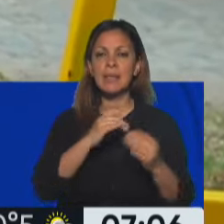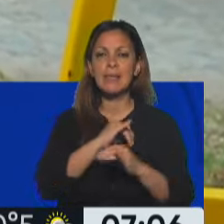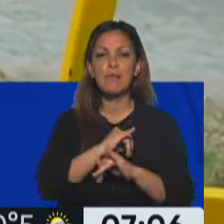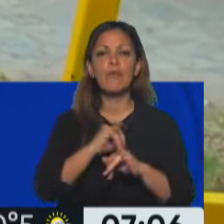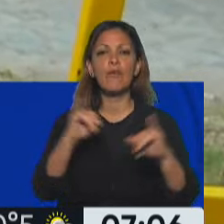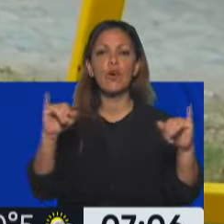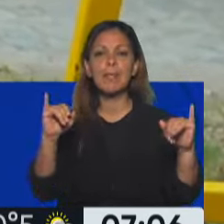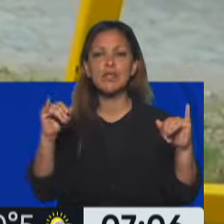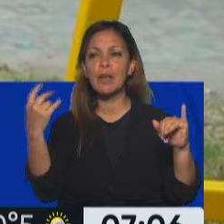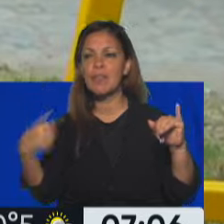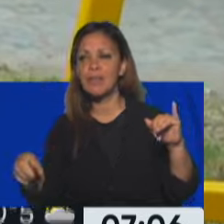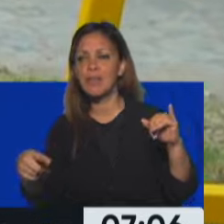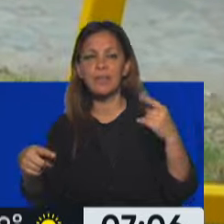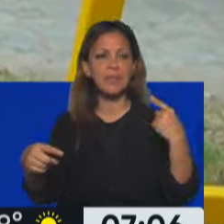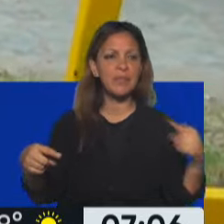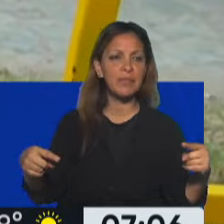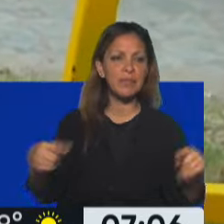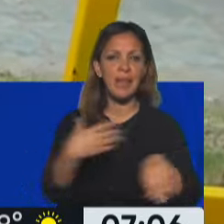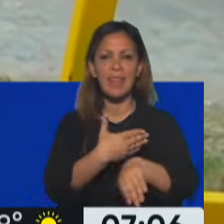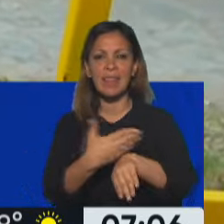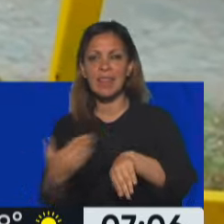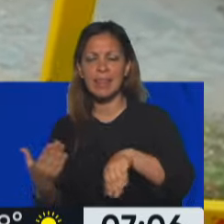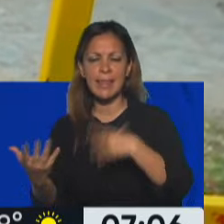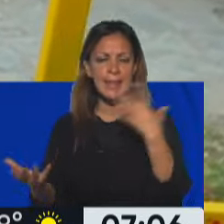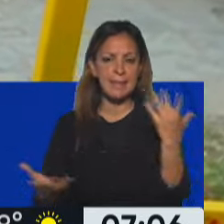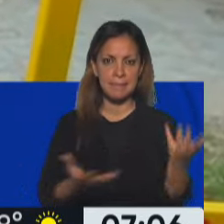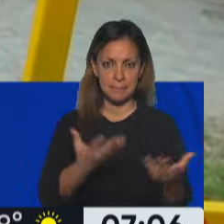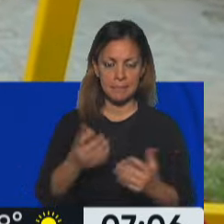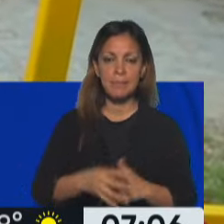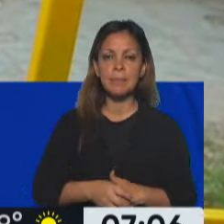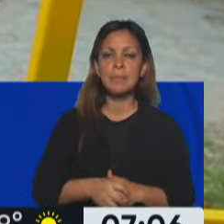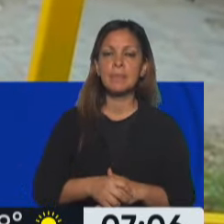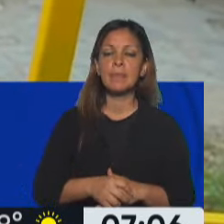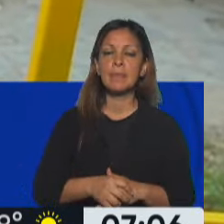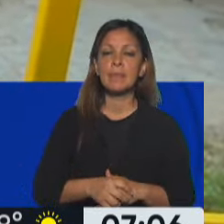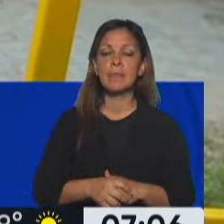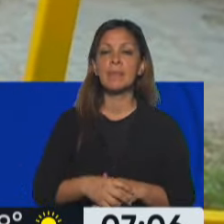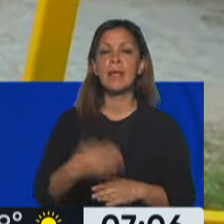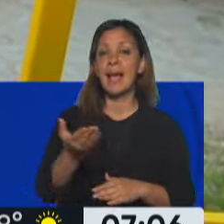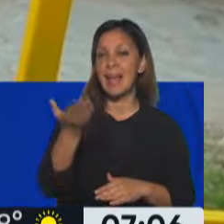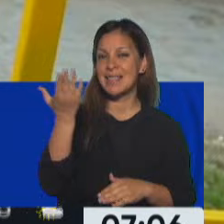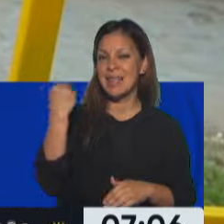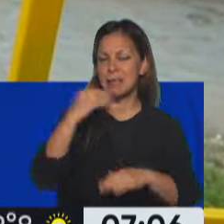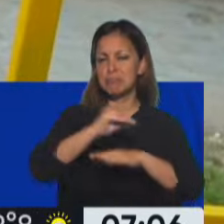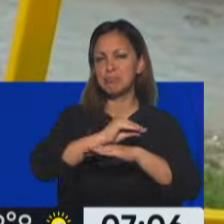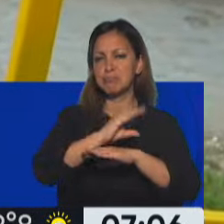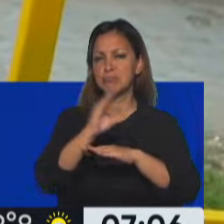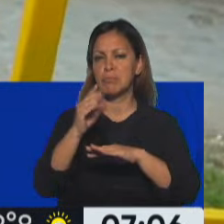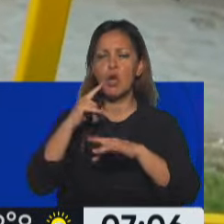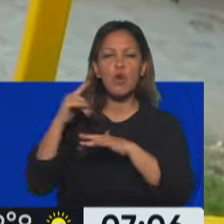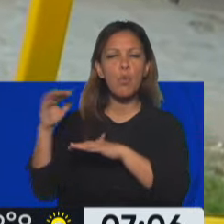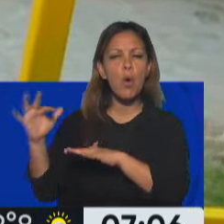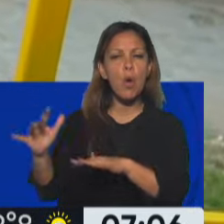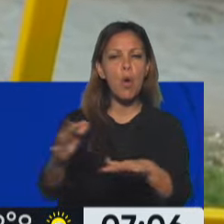llega cruzada, llega con una cronología alterada. En las últimas horas de ayer, bueno, comenzó a surgir el rumor de